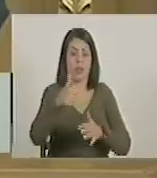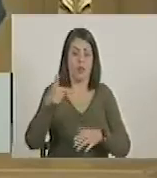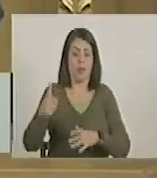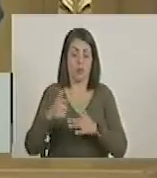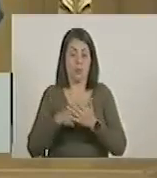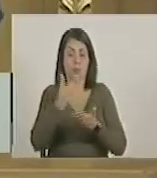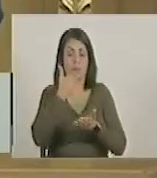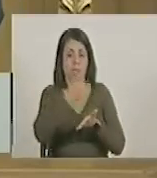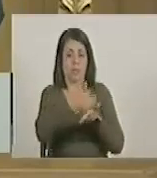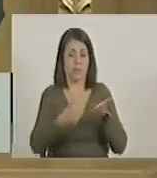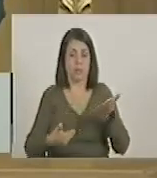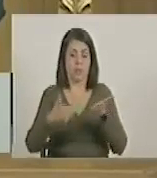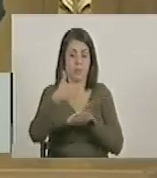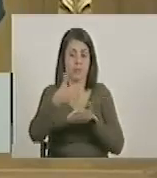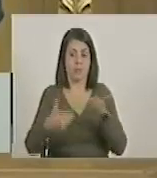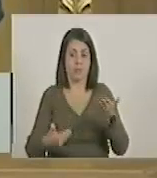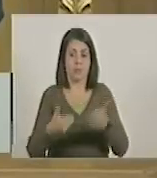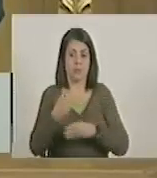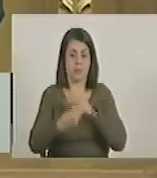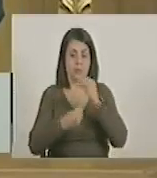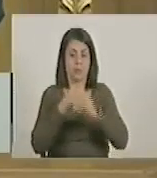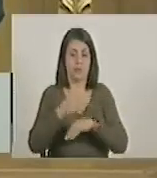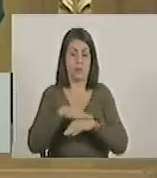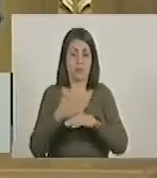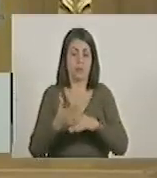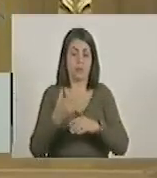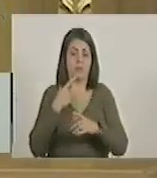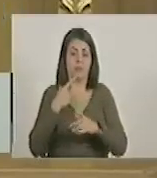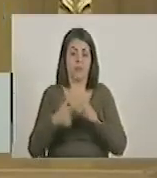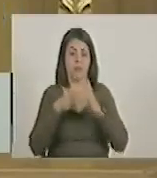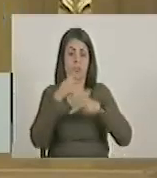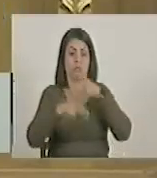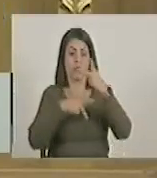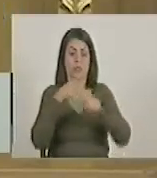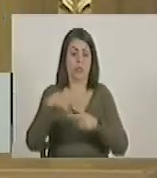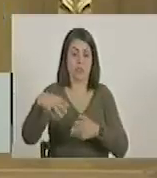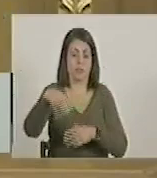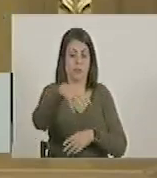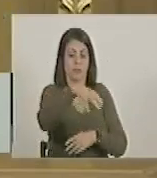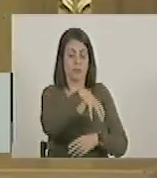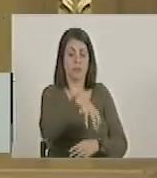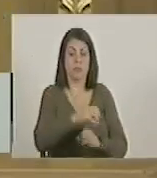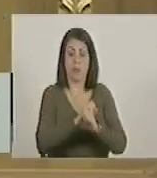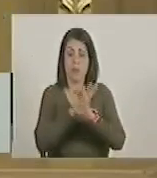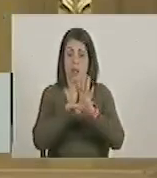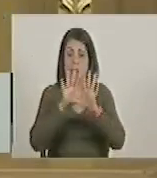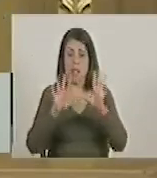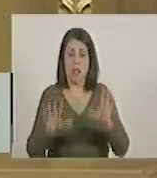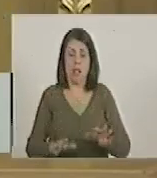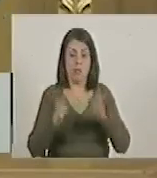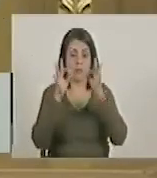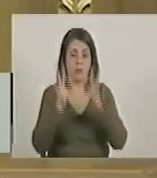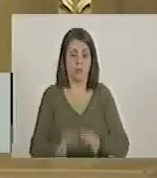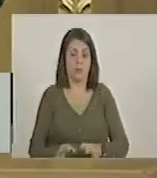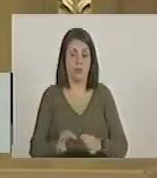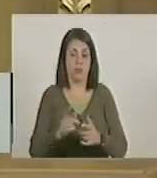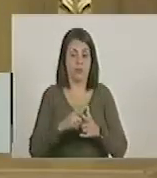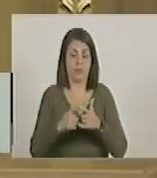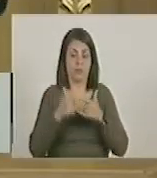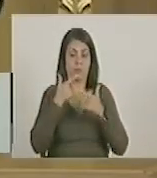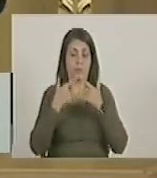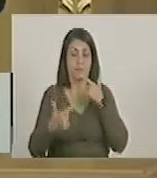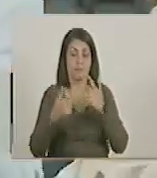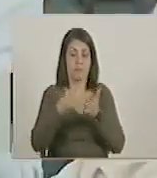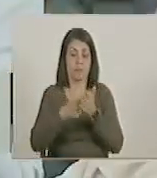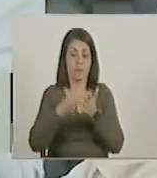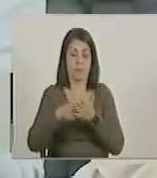estos planteamientos. En esos sectores se tendrán que aplicar políticas sectoriales muy claramente definidas en el ámbito de los aranceles, en